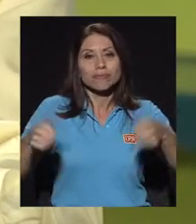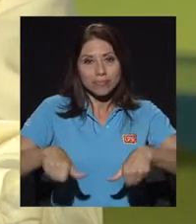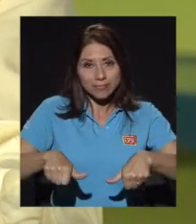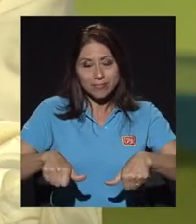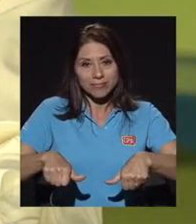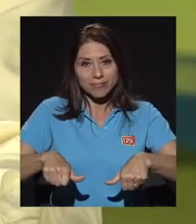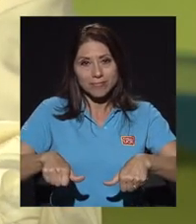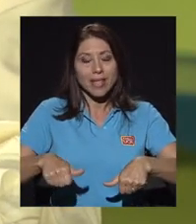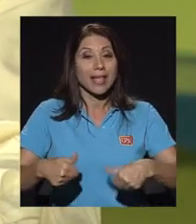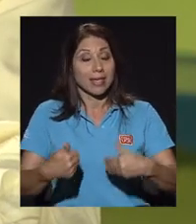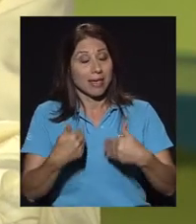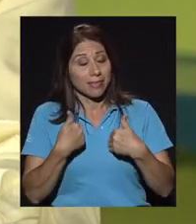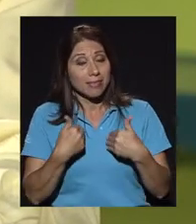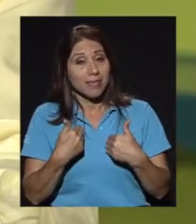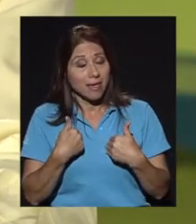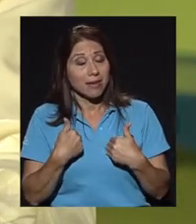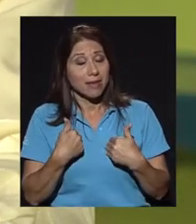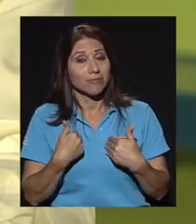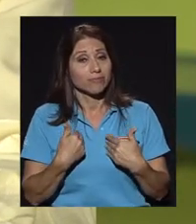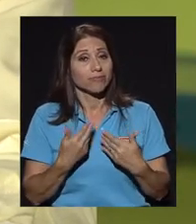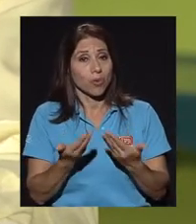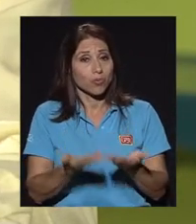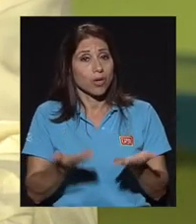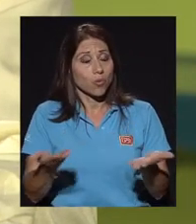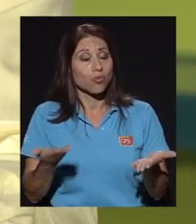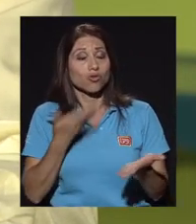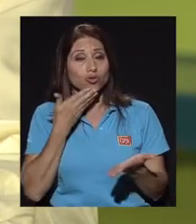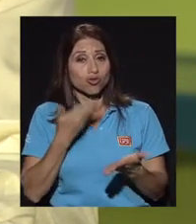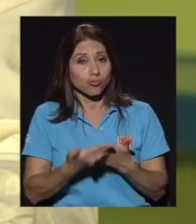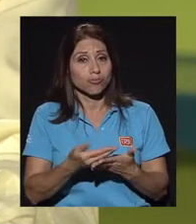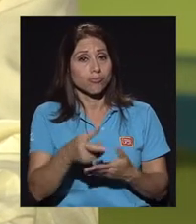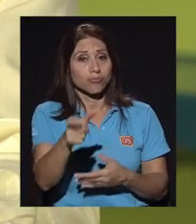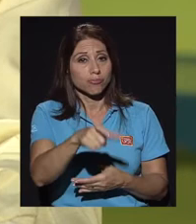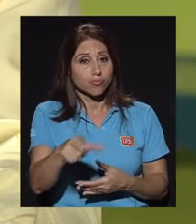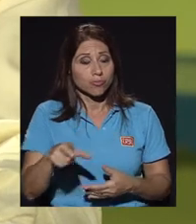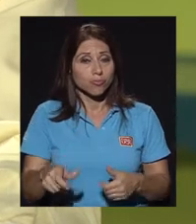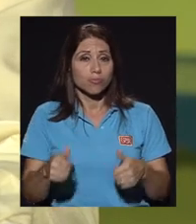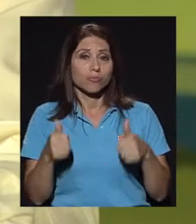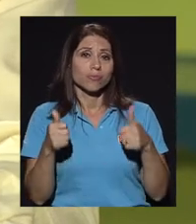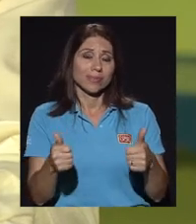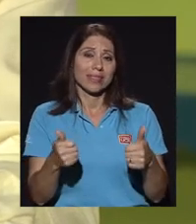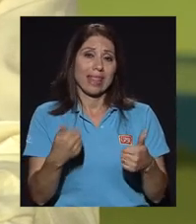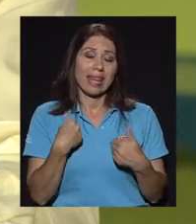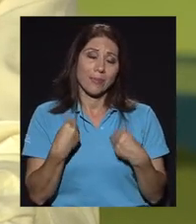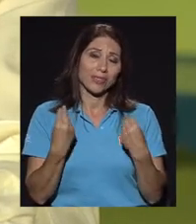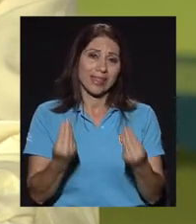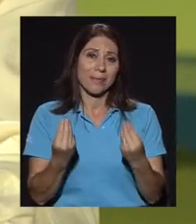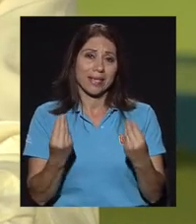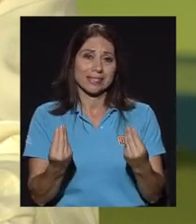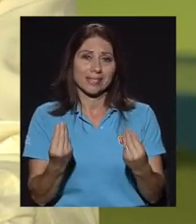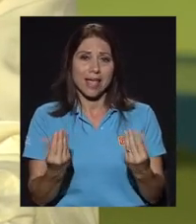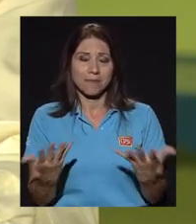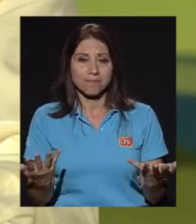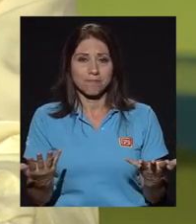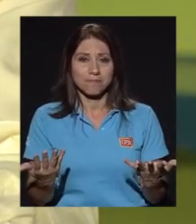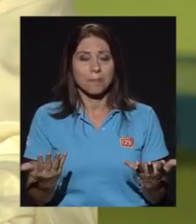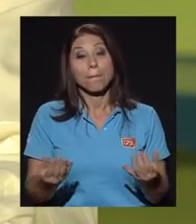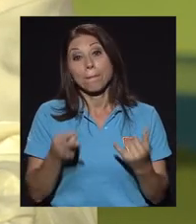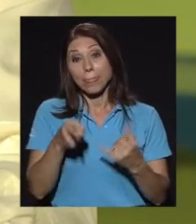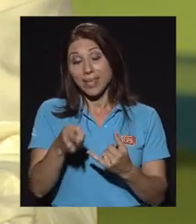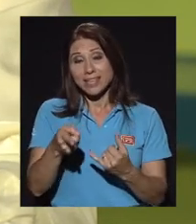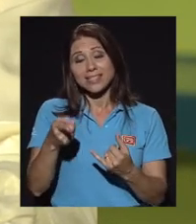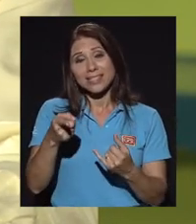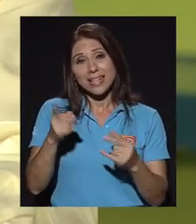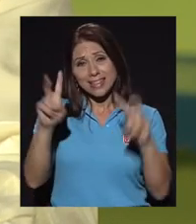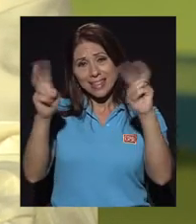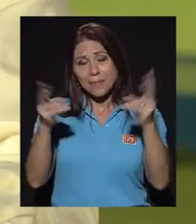de que definitivamente tienen unos recursos que por dicha en el cantón tenemos, se podría decir en demasía, y es el objeto de muchos